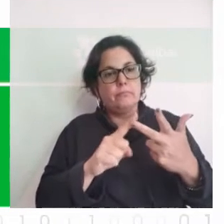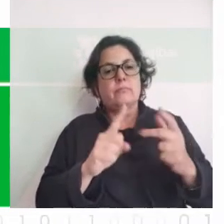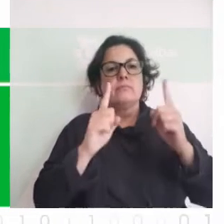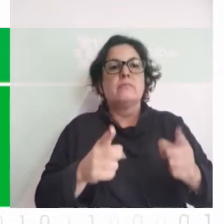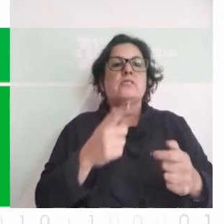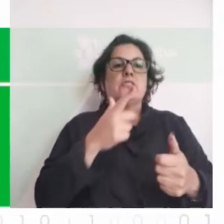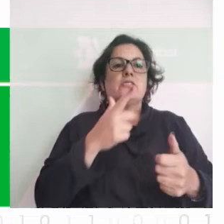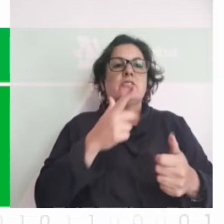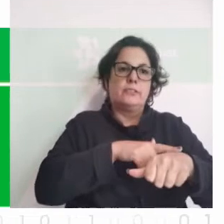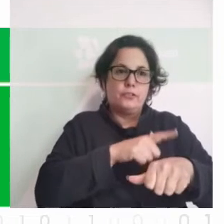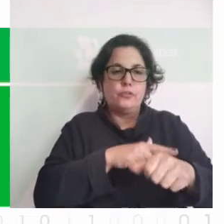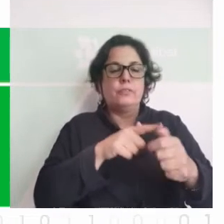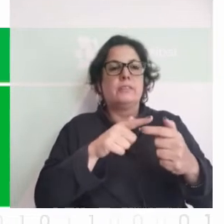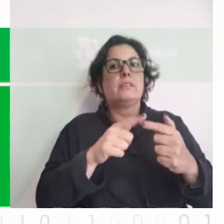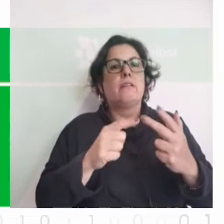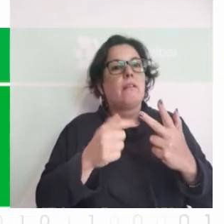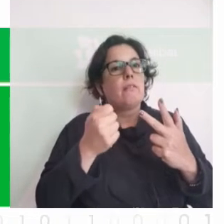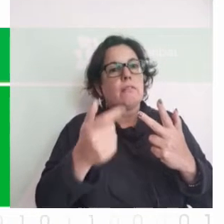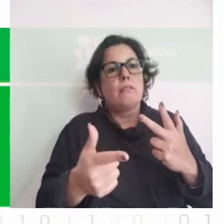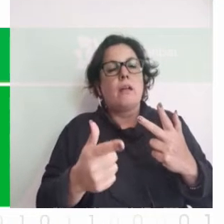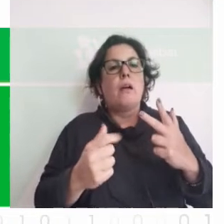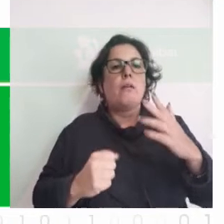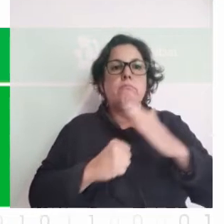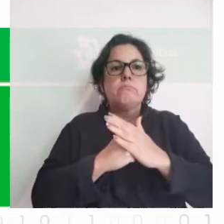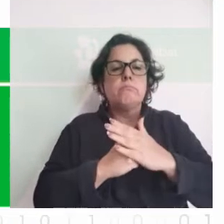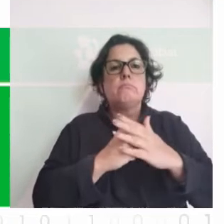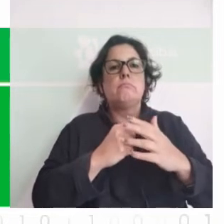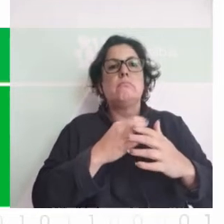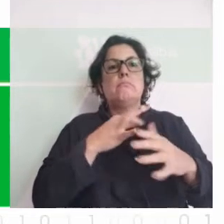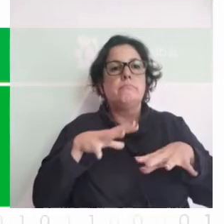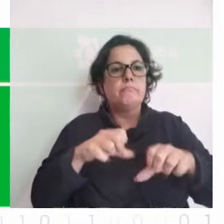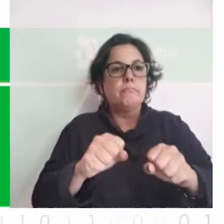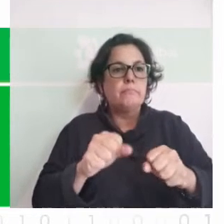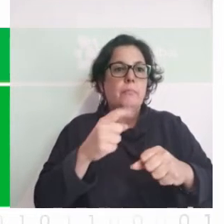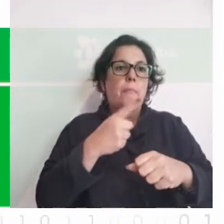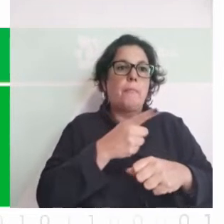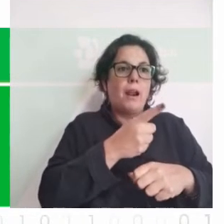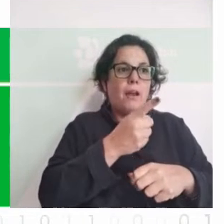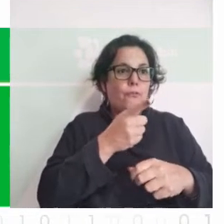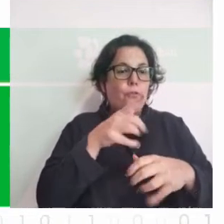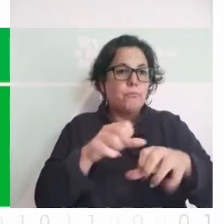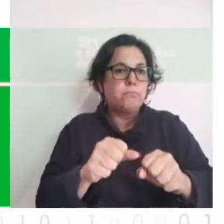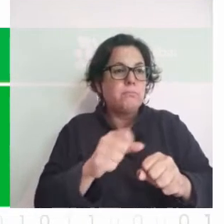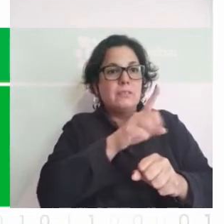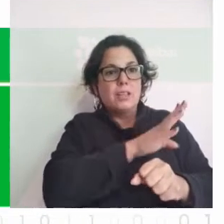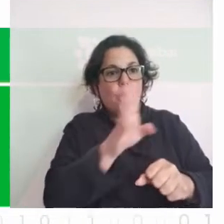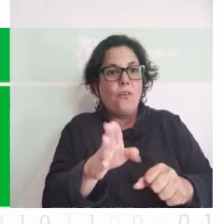y hora, resaltábamos que había un cupo en ese taller reservado para esa persona y que si no asistía podía perjudicar a otros, que